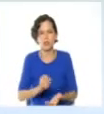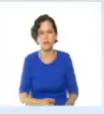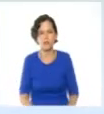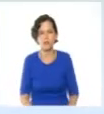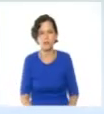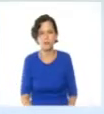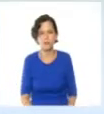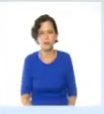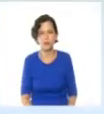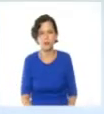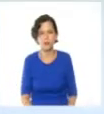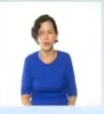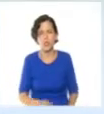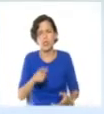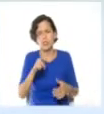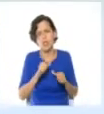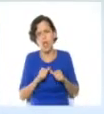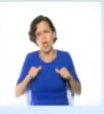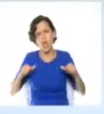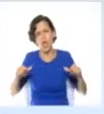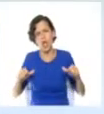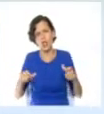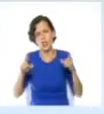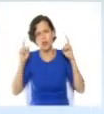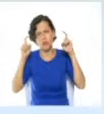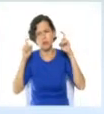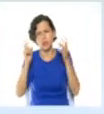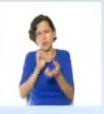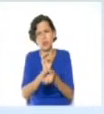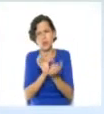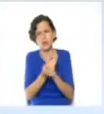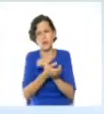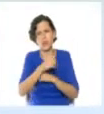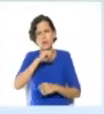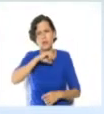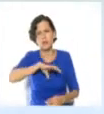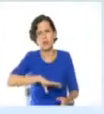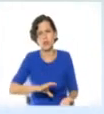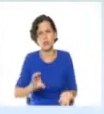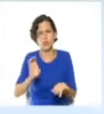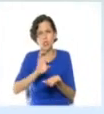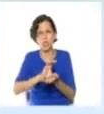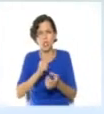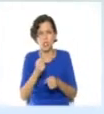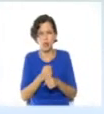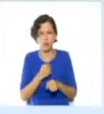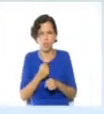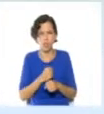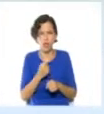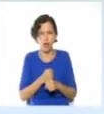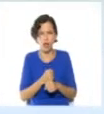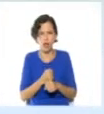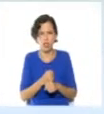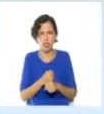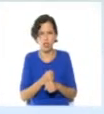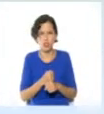ciudadanía. Esas áreas de formación de geografía, historia y ciudadanía que estamos trabajando desde